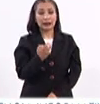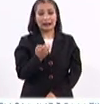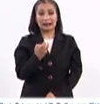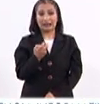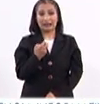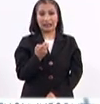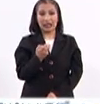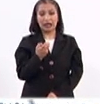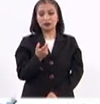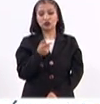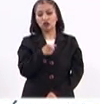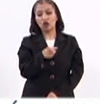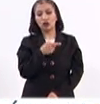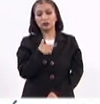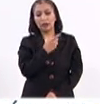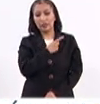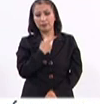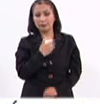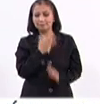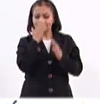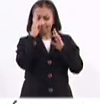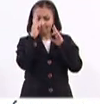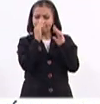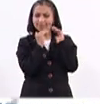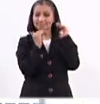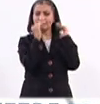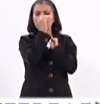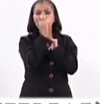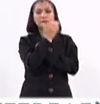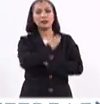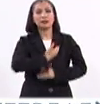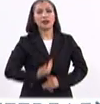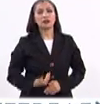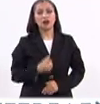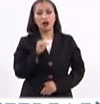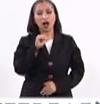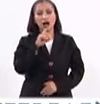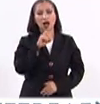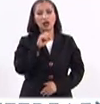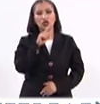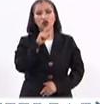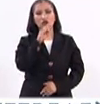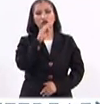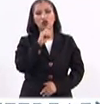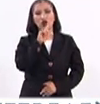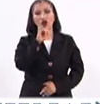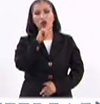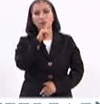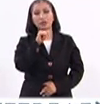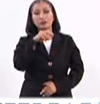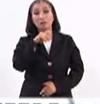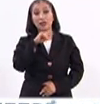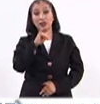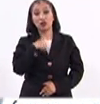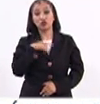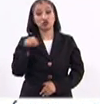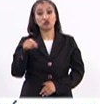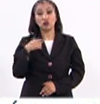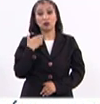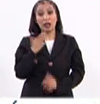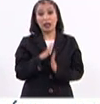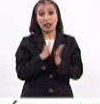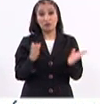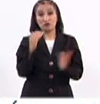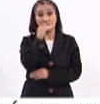a un gran presidente, Adolfo López Mateos. No querían los libros